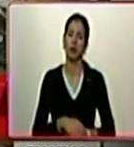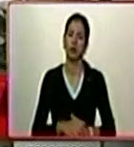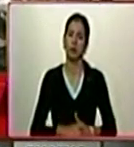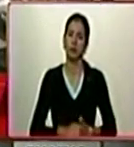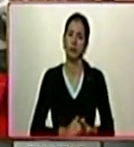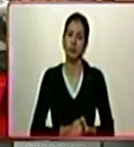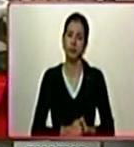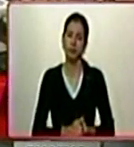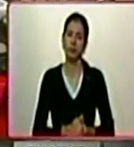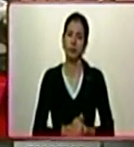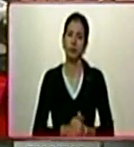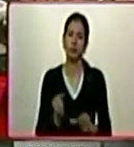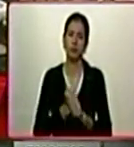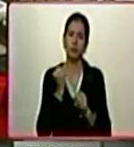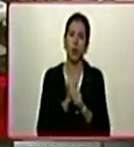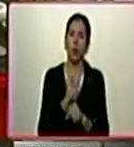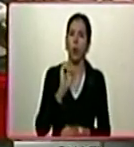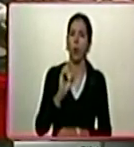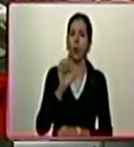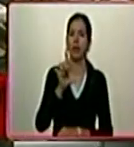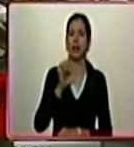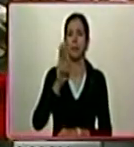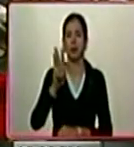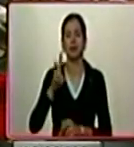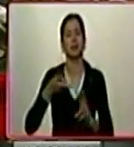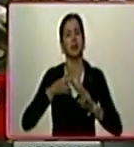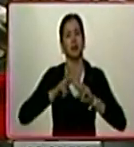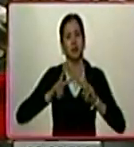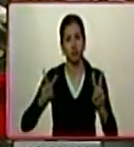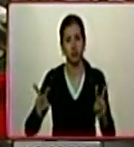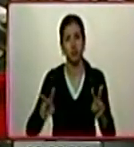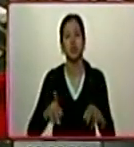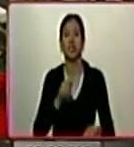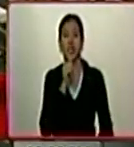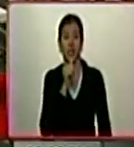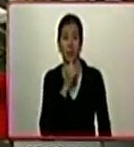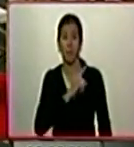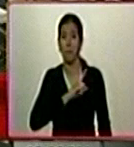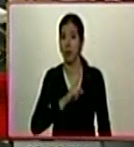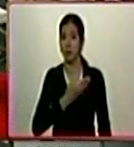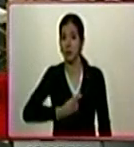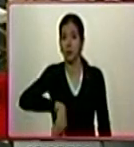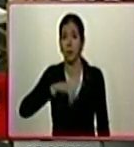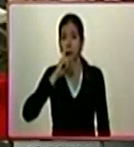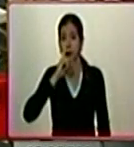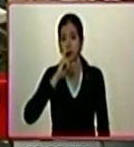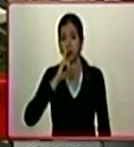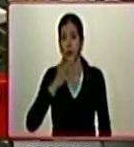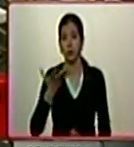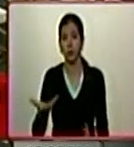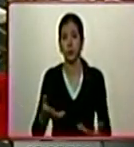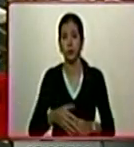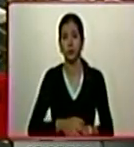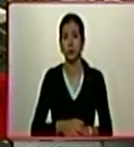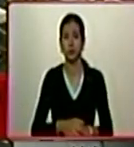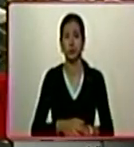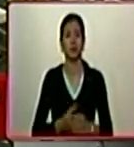las operaciones de liberación de paz, que por indicaciones del comandante presidente van a un estado